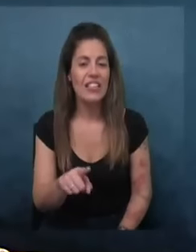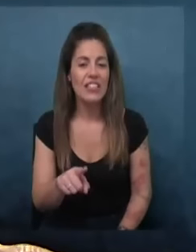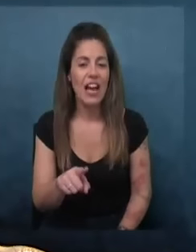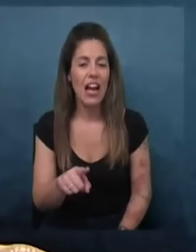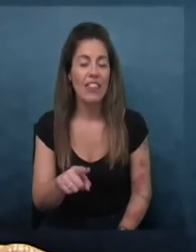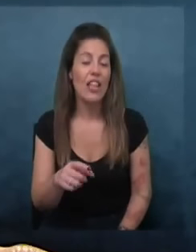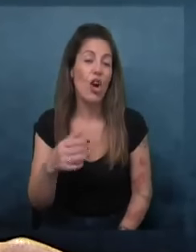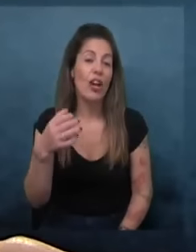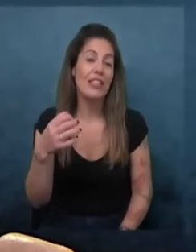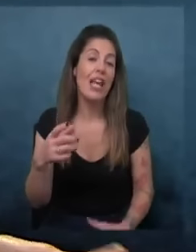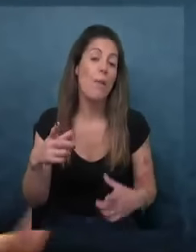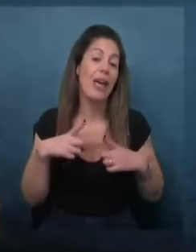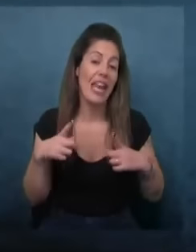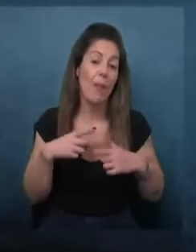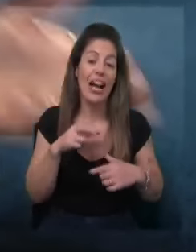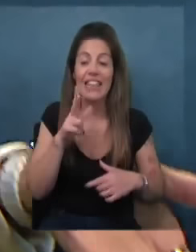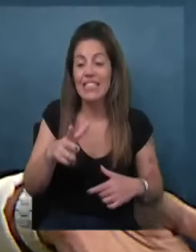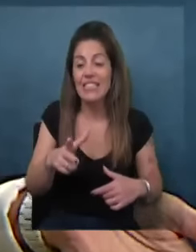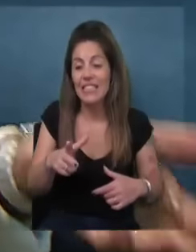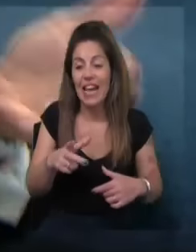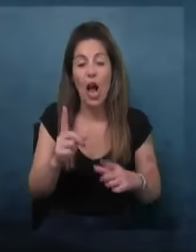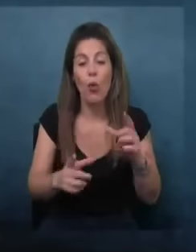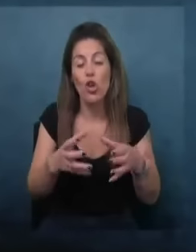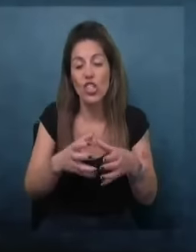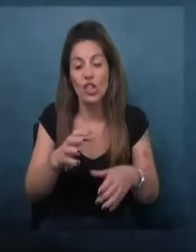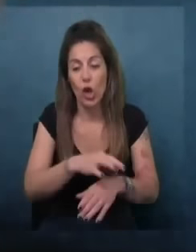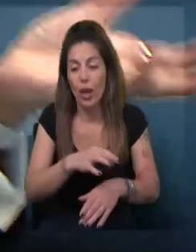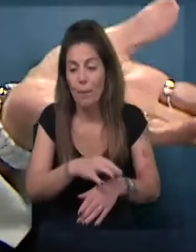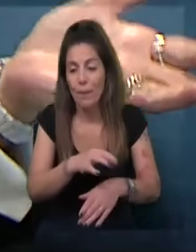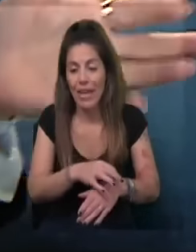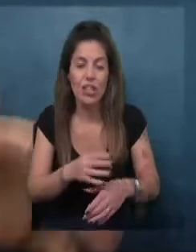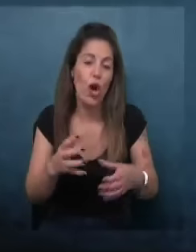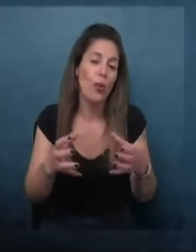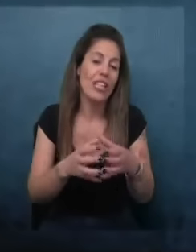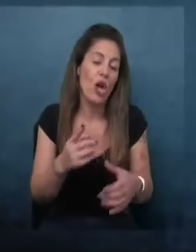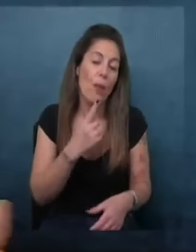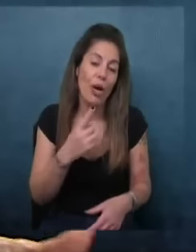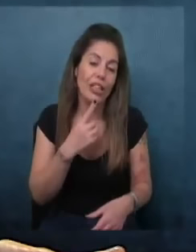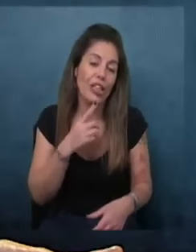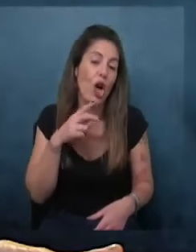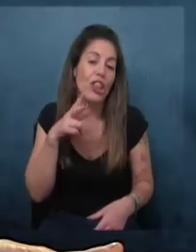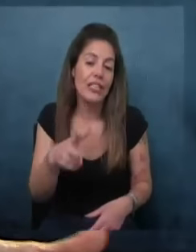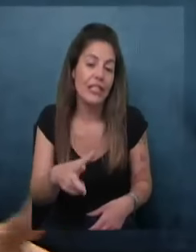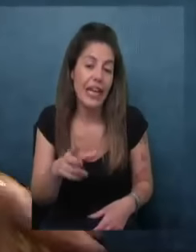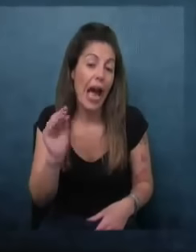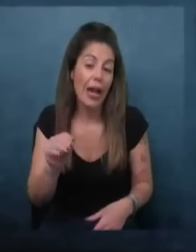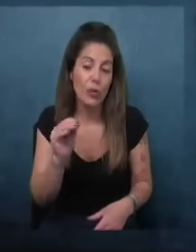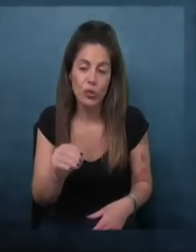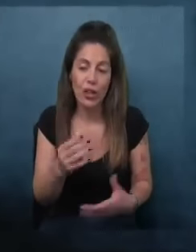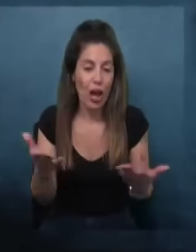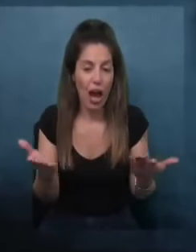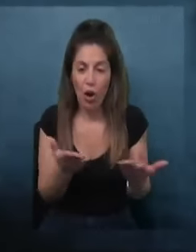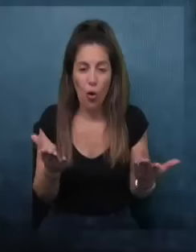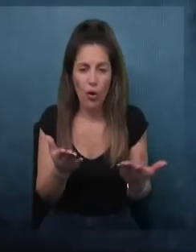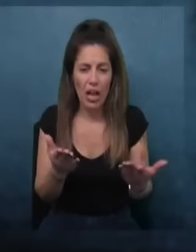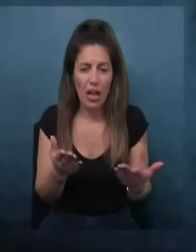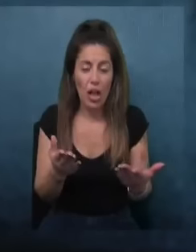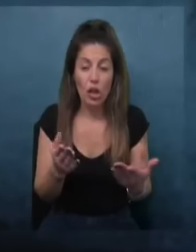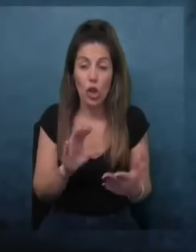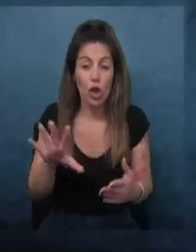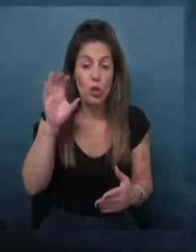profecías catastróficas que algunos sectores médicos algunos sectores políticos anunciaron y ahora no los oís